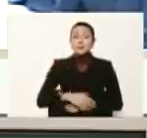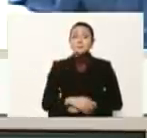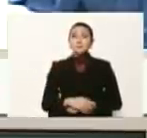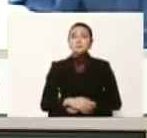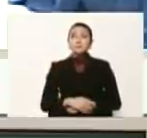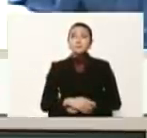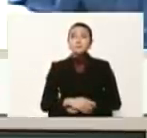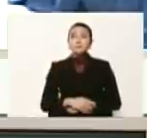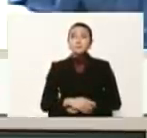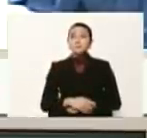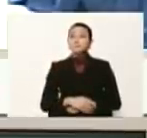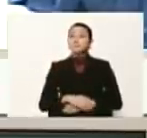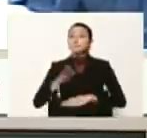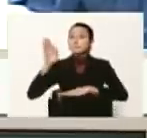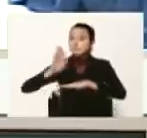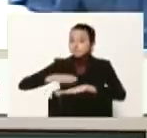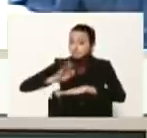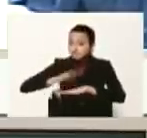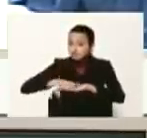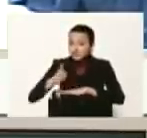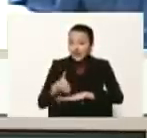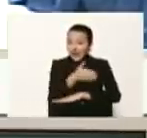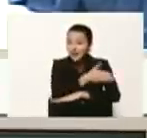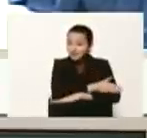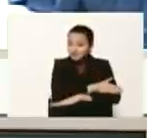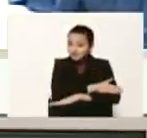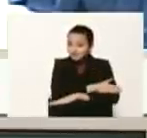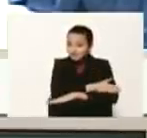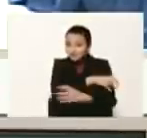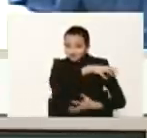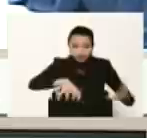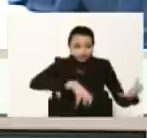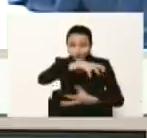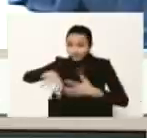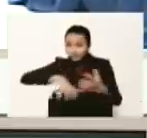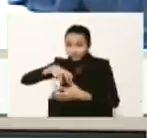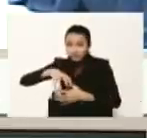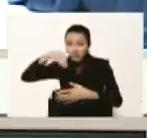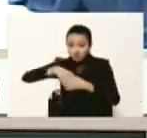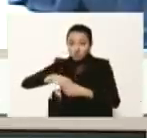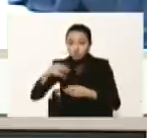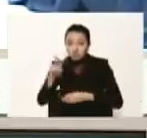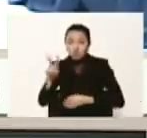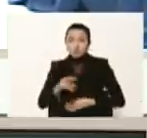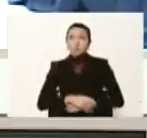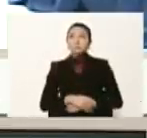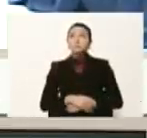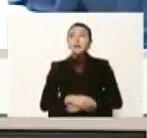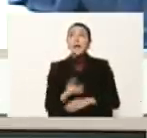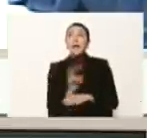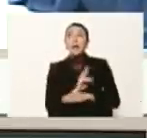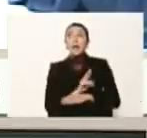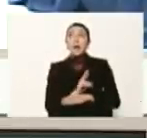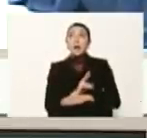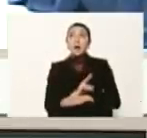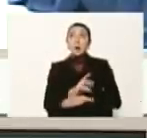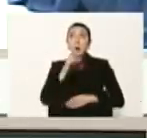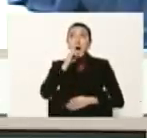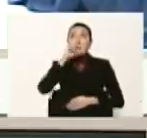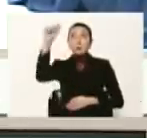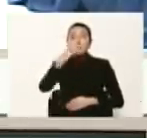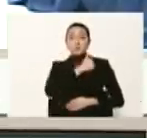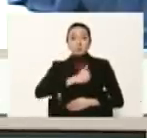Ya previendo procesos de desestabilización en nuestra región. Inmediatamente el presidente Nicolás